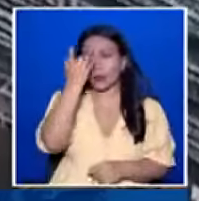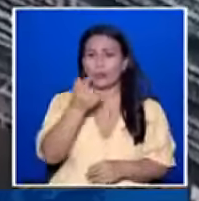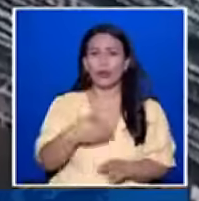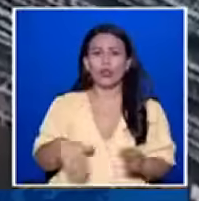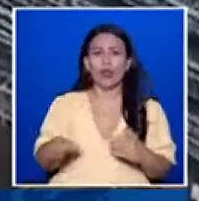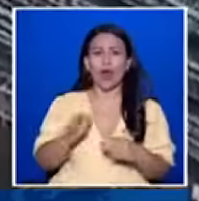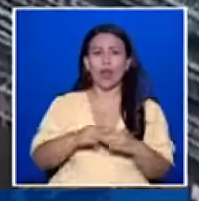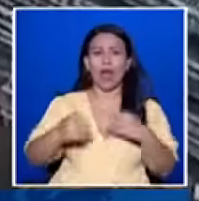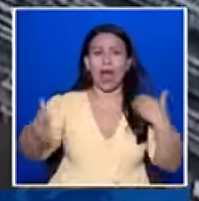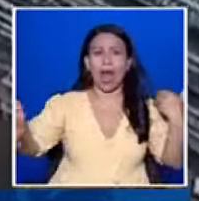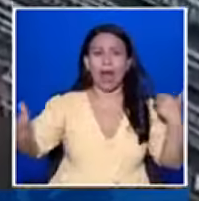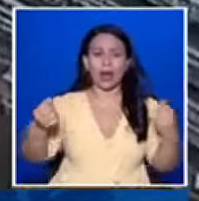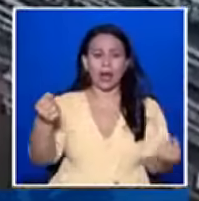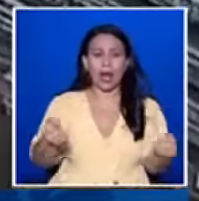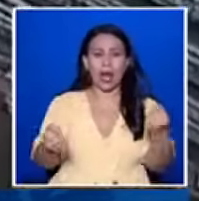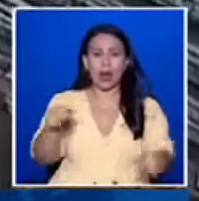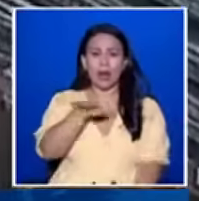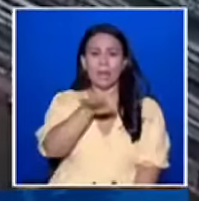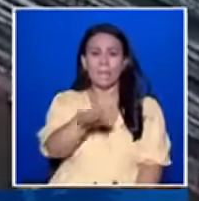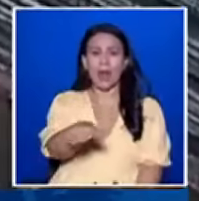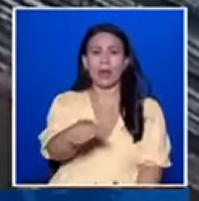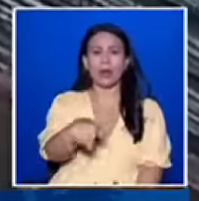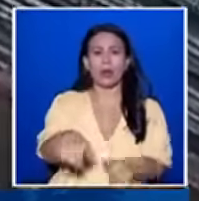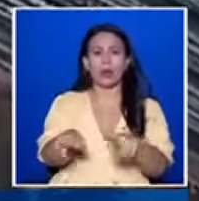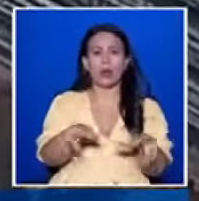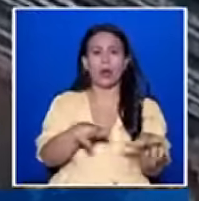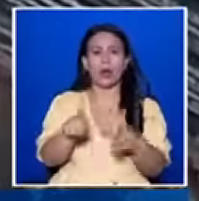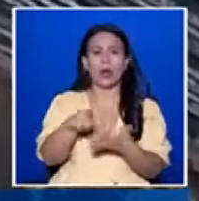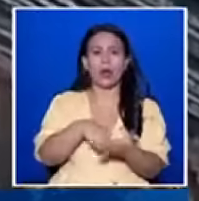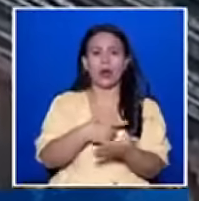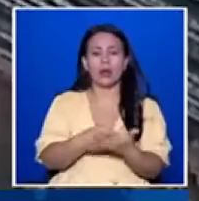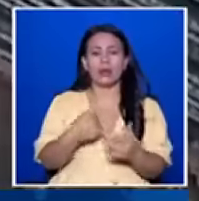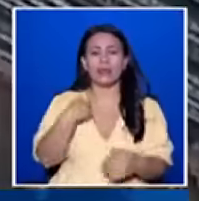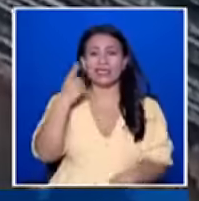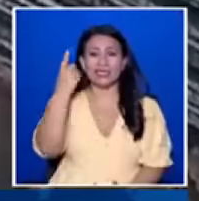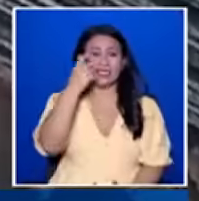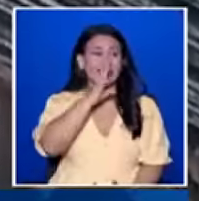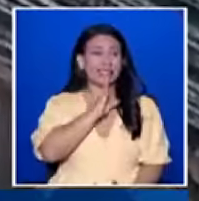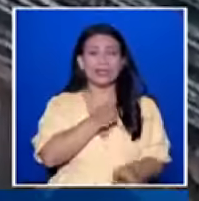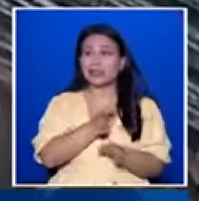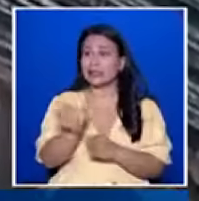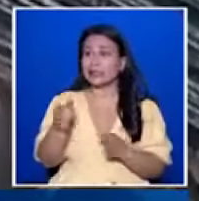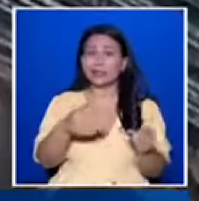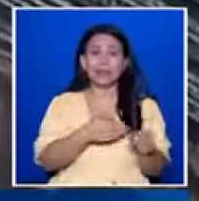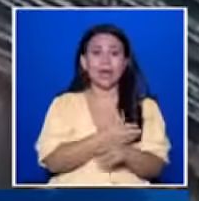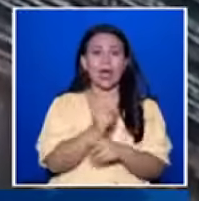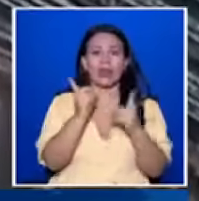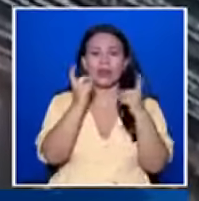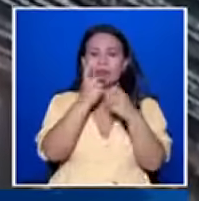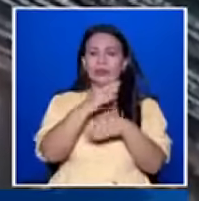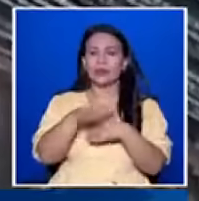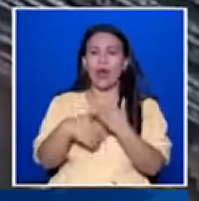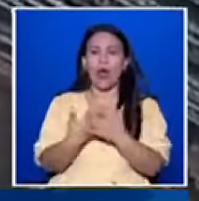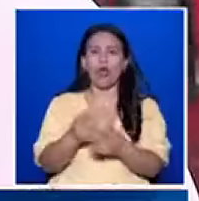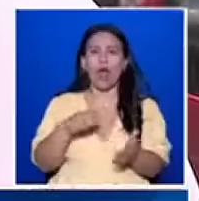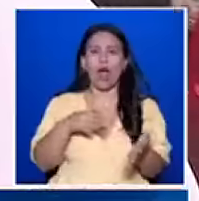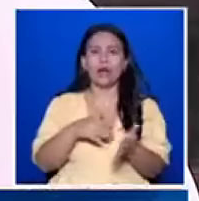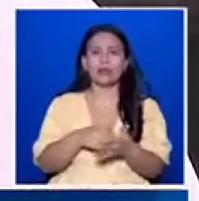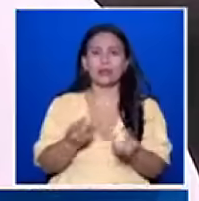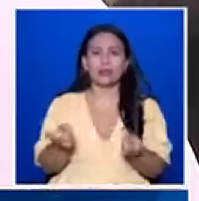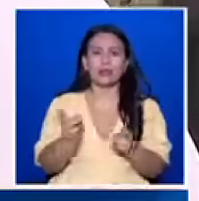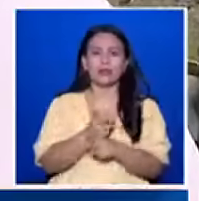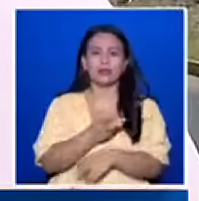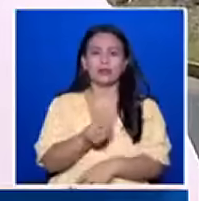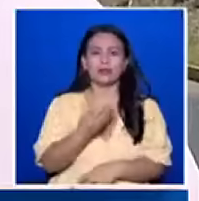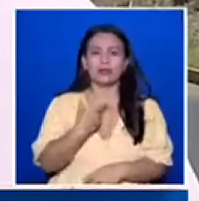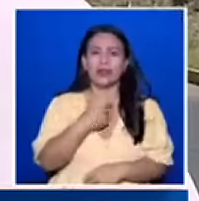grandes camiones parquean en este sitio. Es una vía muy transitada piden control para evitar accidentes. Exactamente,